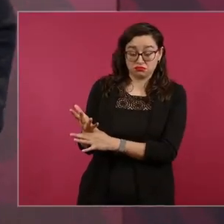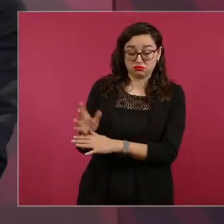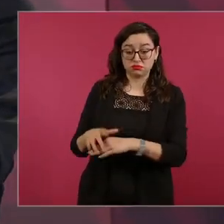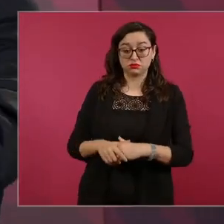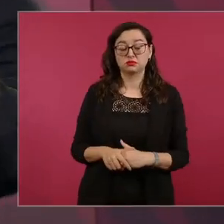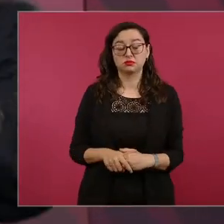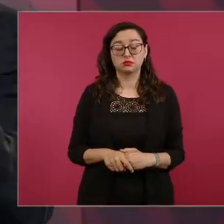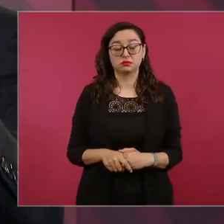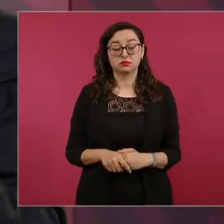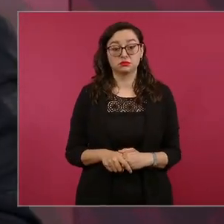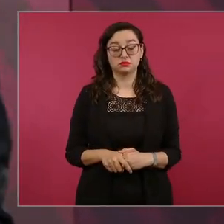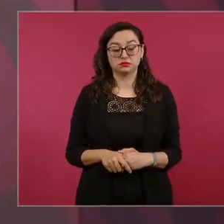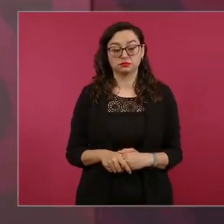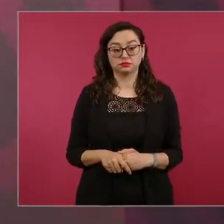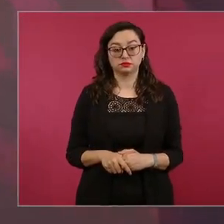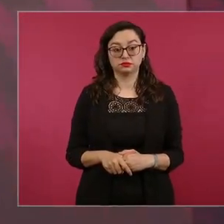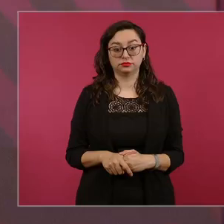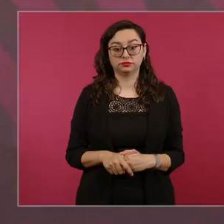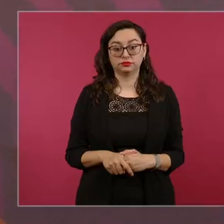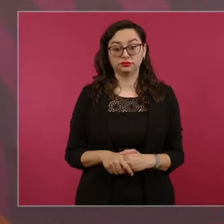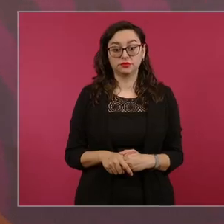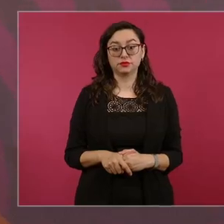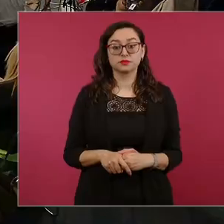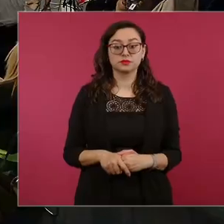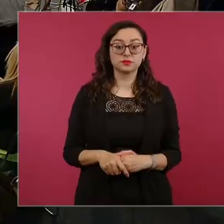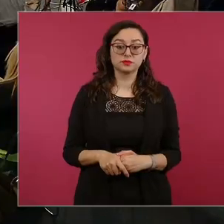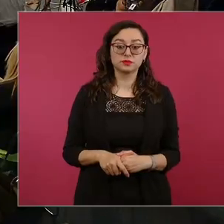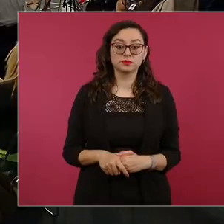que no se podía tocar, eran intocables.